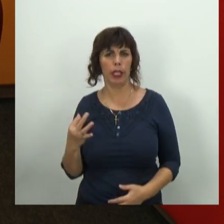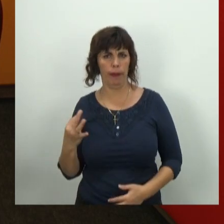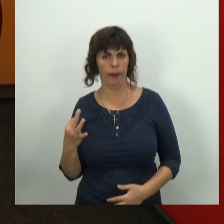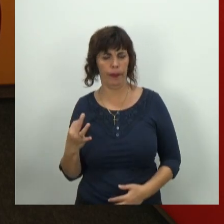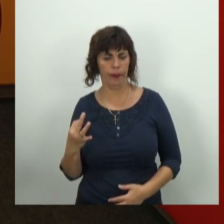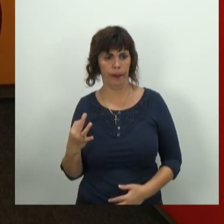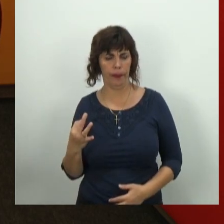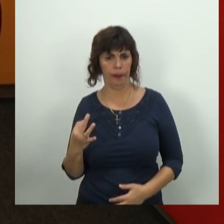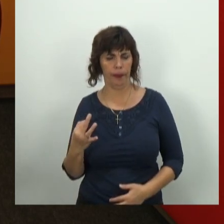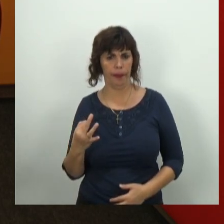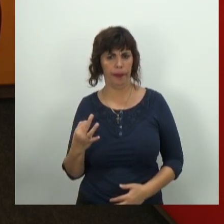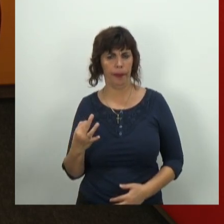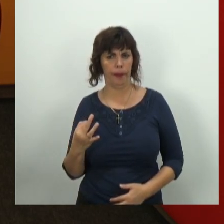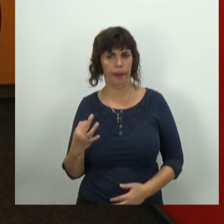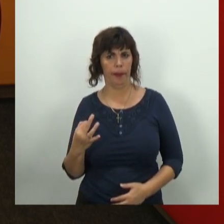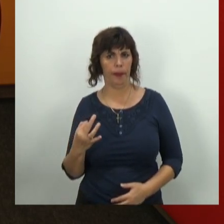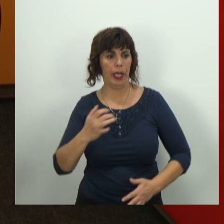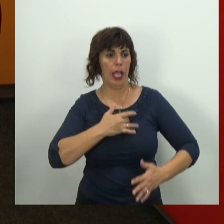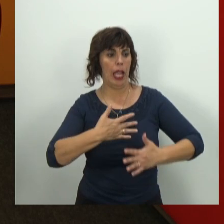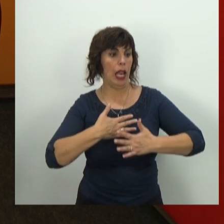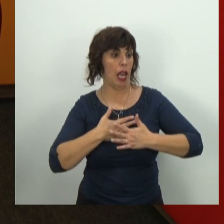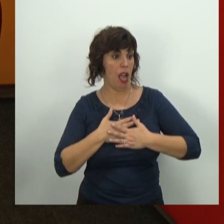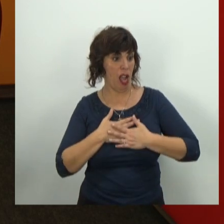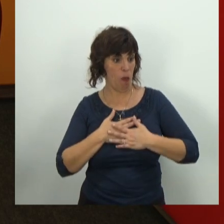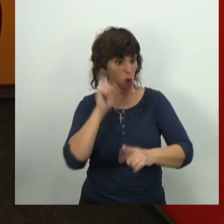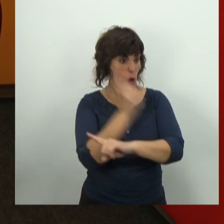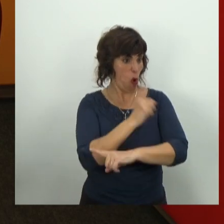Porque el amor no se puede obligar.